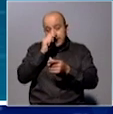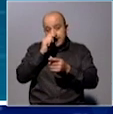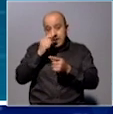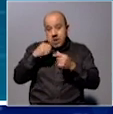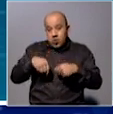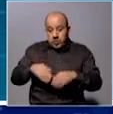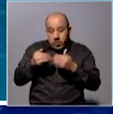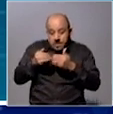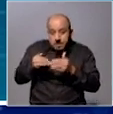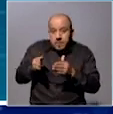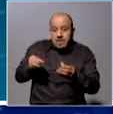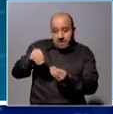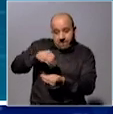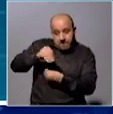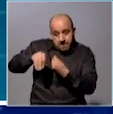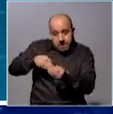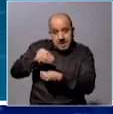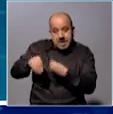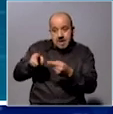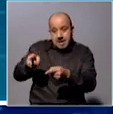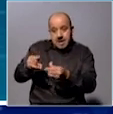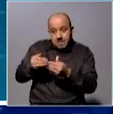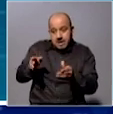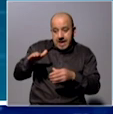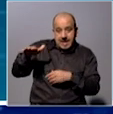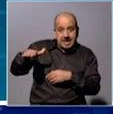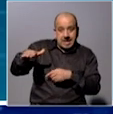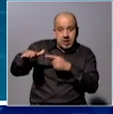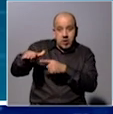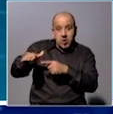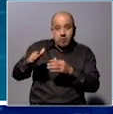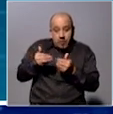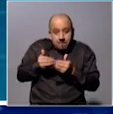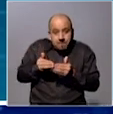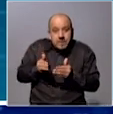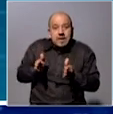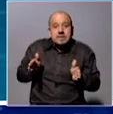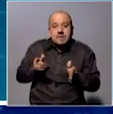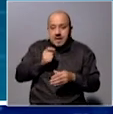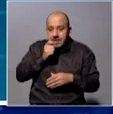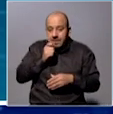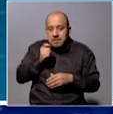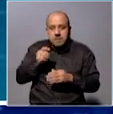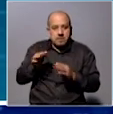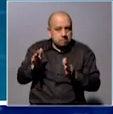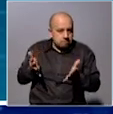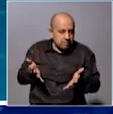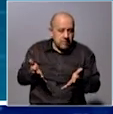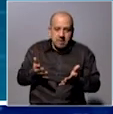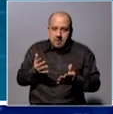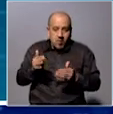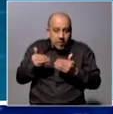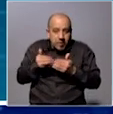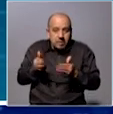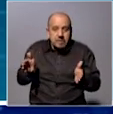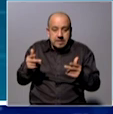Cuando empieza la familia, empieza el niño, la entrevista o la niña, obviamente